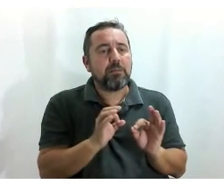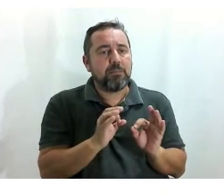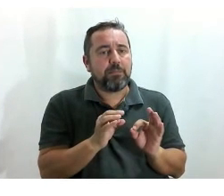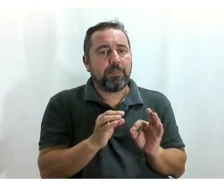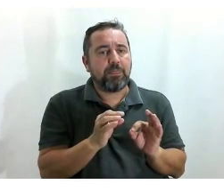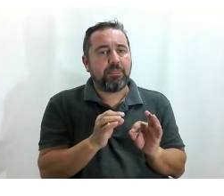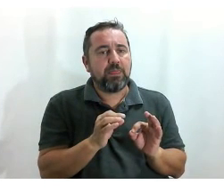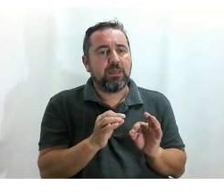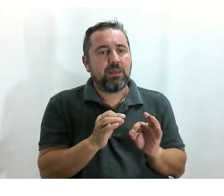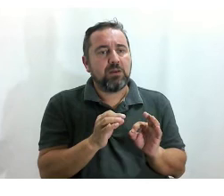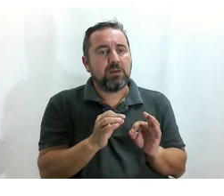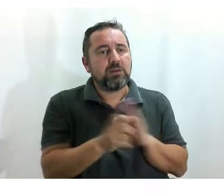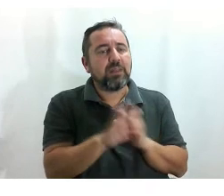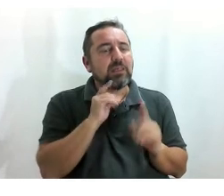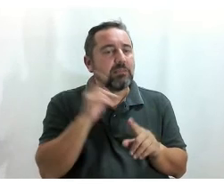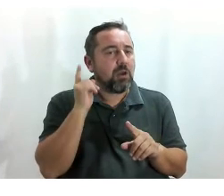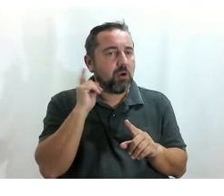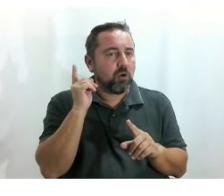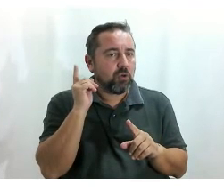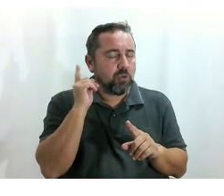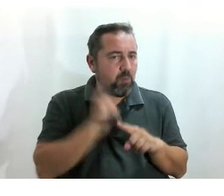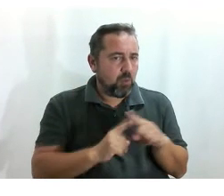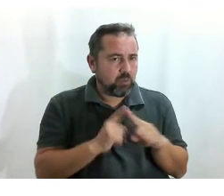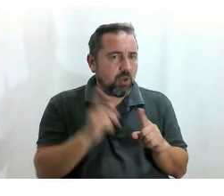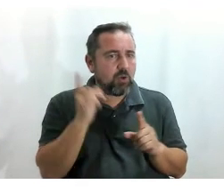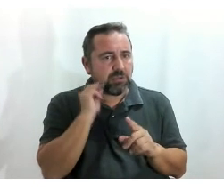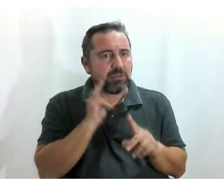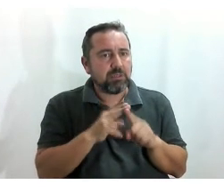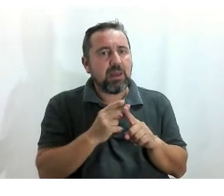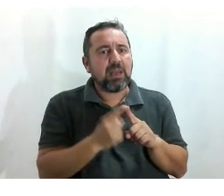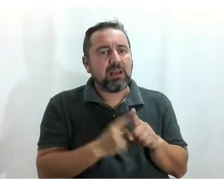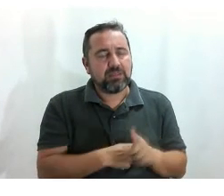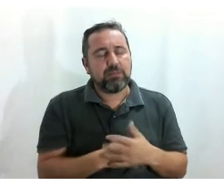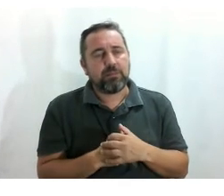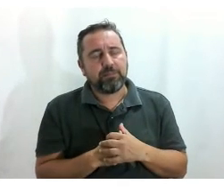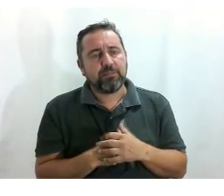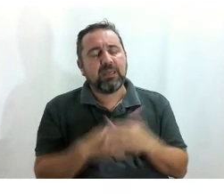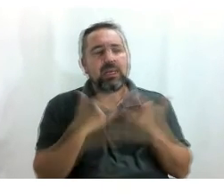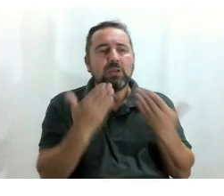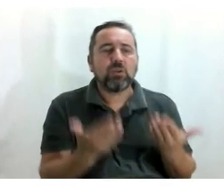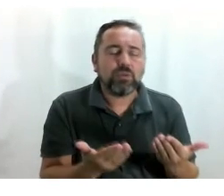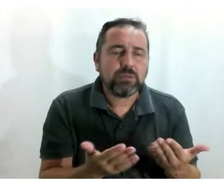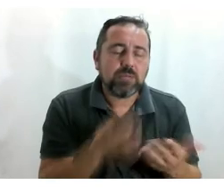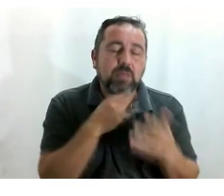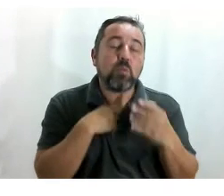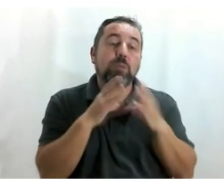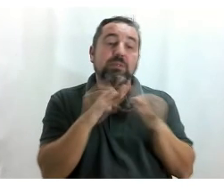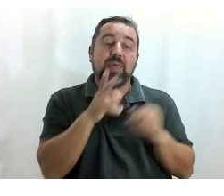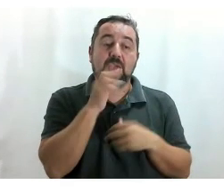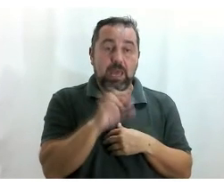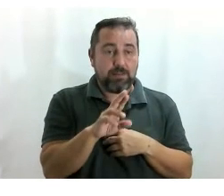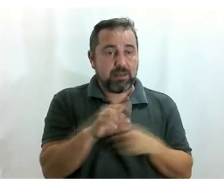de sordera o hipoacusia recesiva. Tanto es así que, de nuevo, la Universidad de Harvard publica